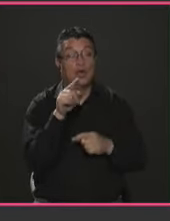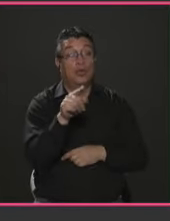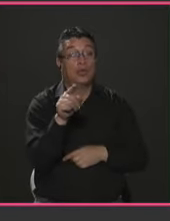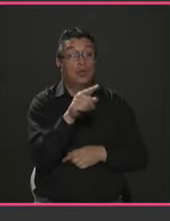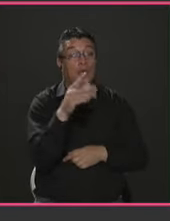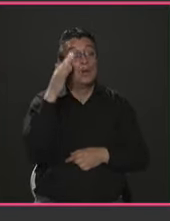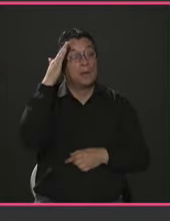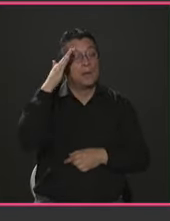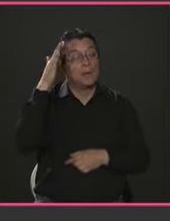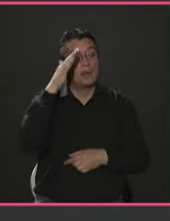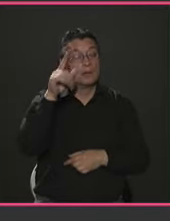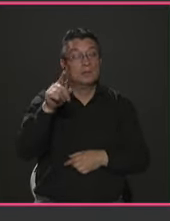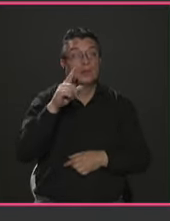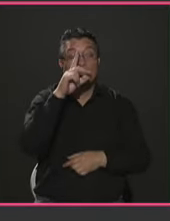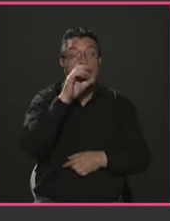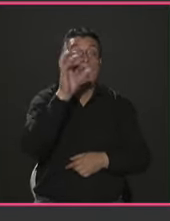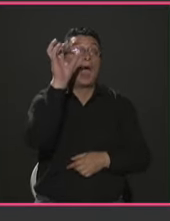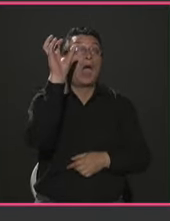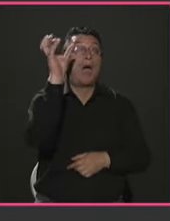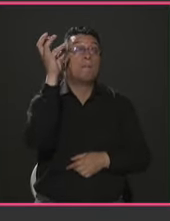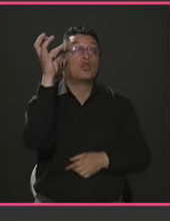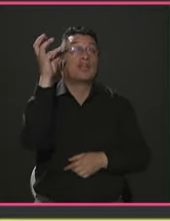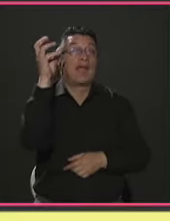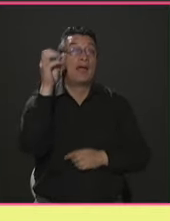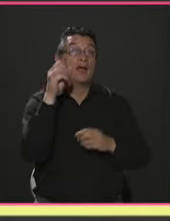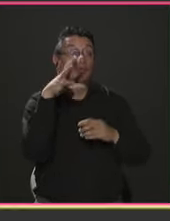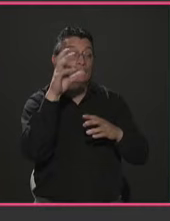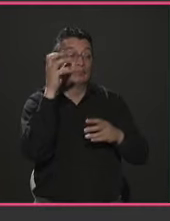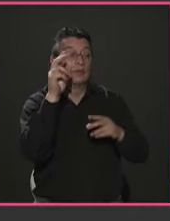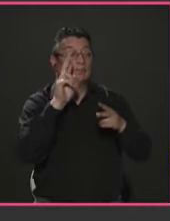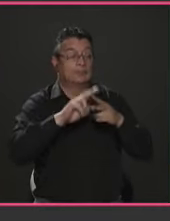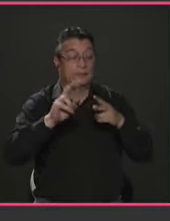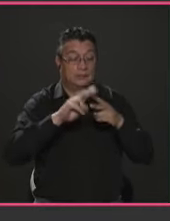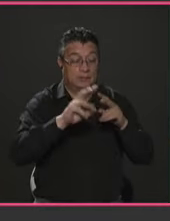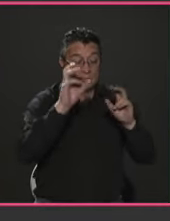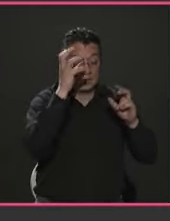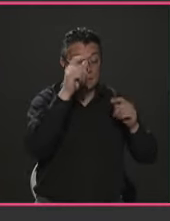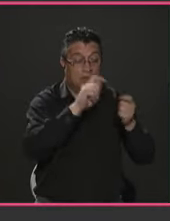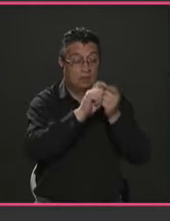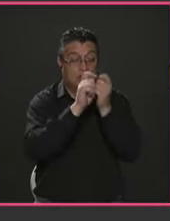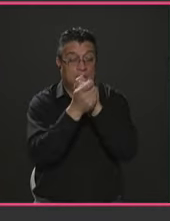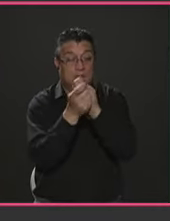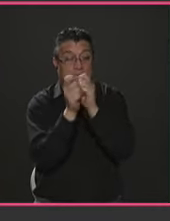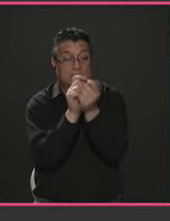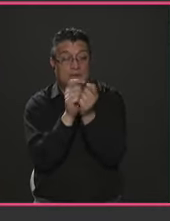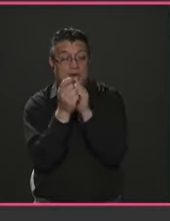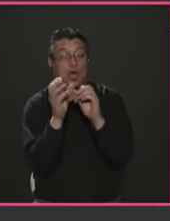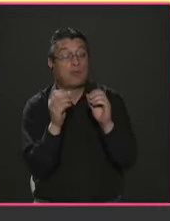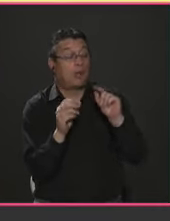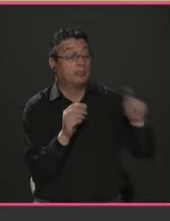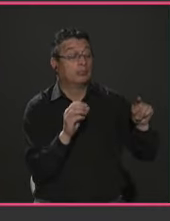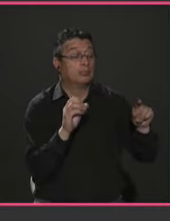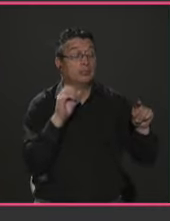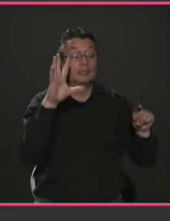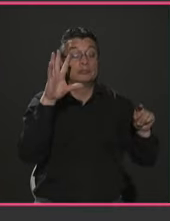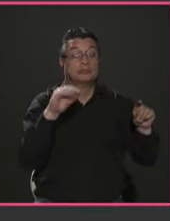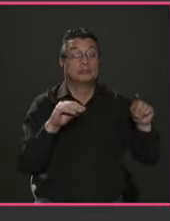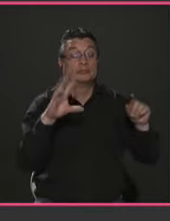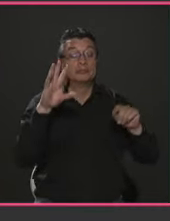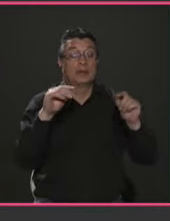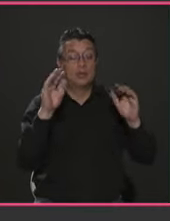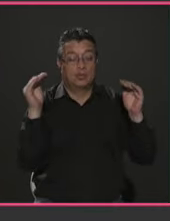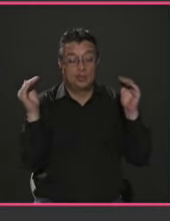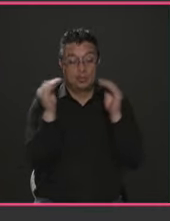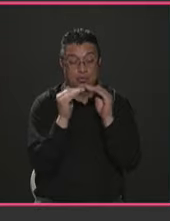imagínense que es un circuito de ampolleta entonces lo que van haciendo la maquinita se tiene que ajustar en comoo van prendiendo y apagando ampolleta de tal forma que